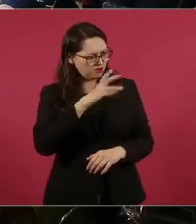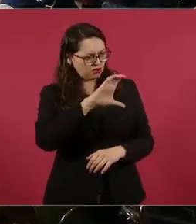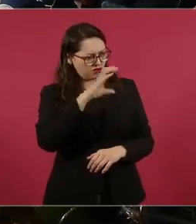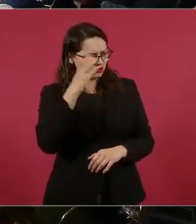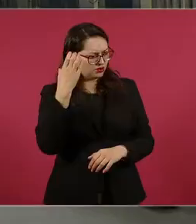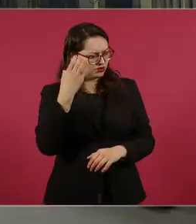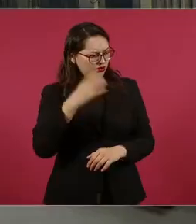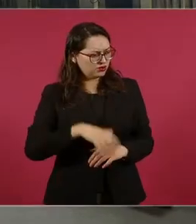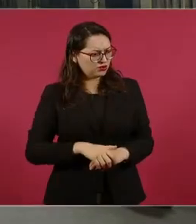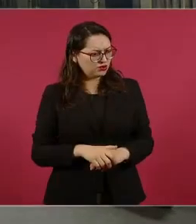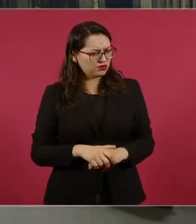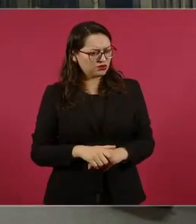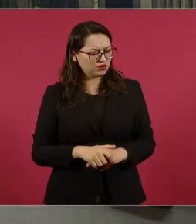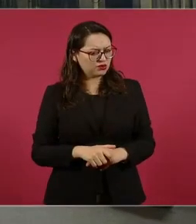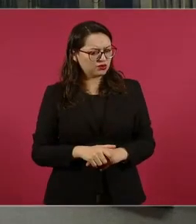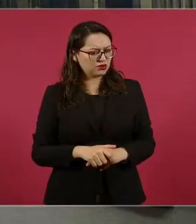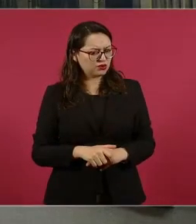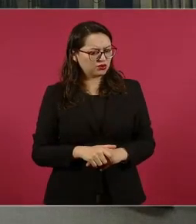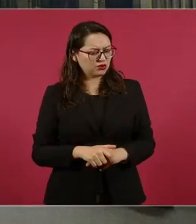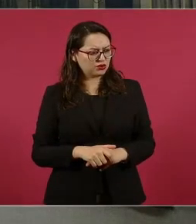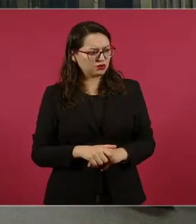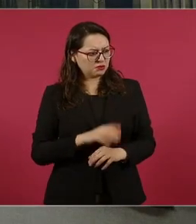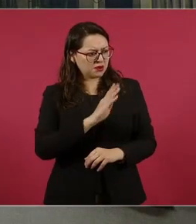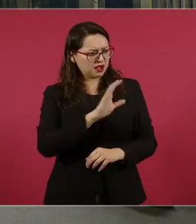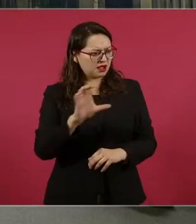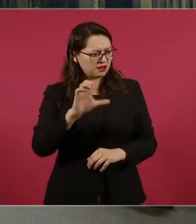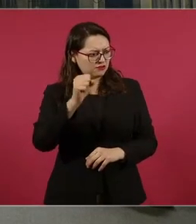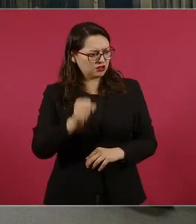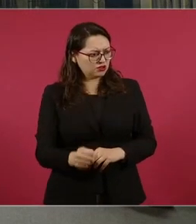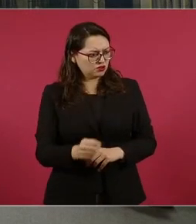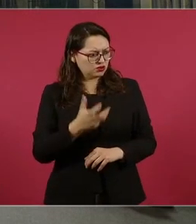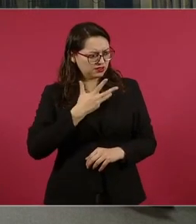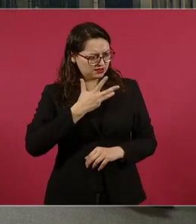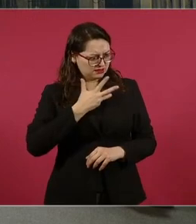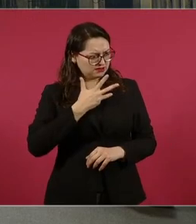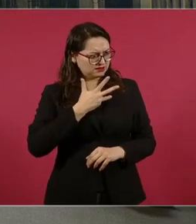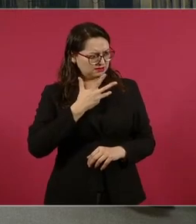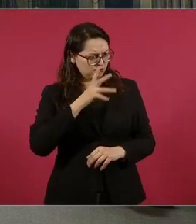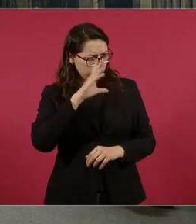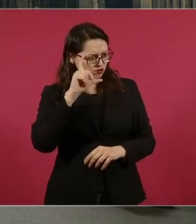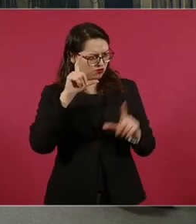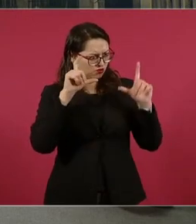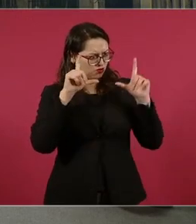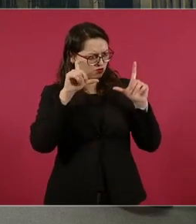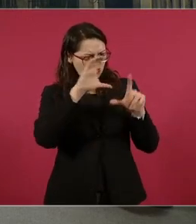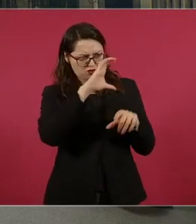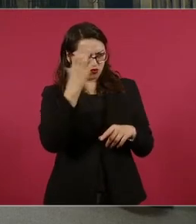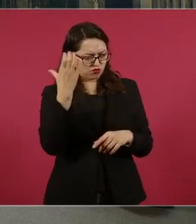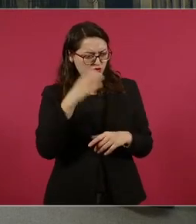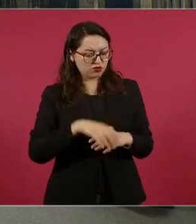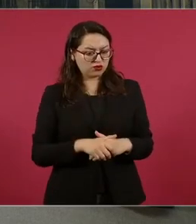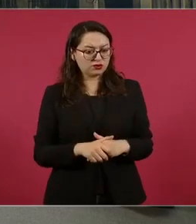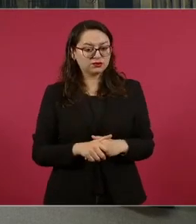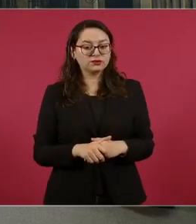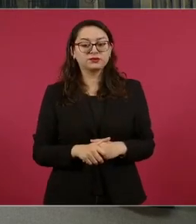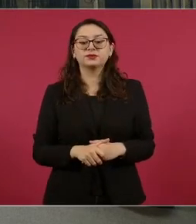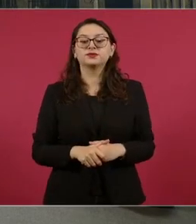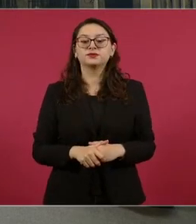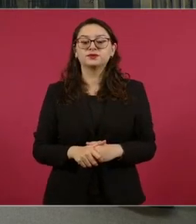pinturas la de Baja California Sur Nada más